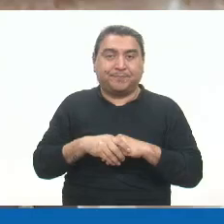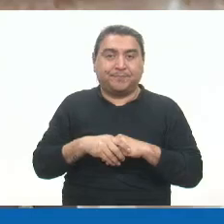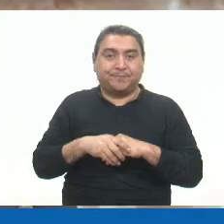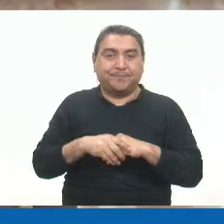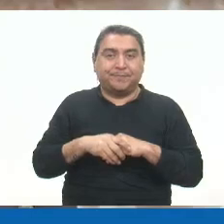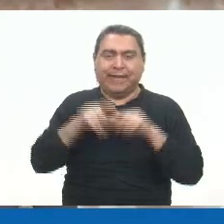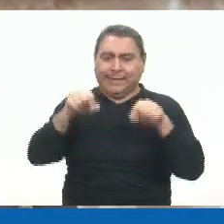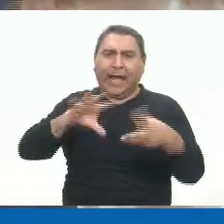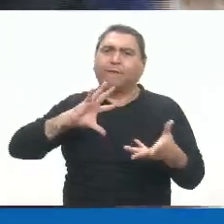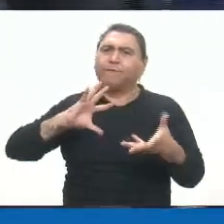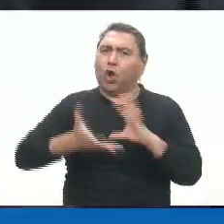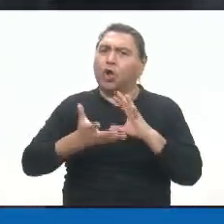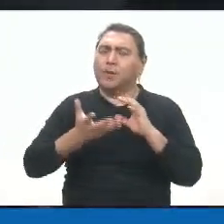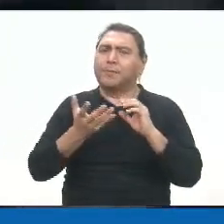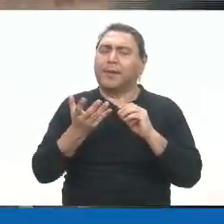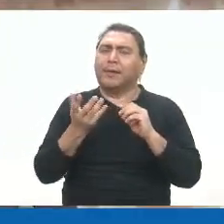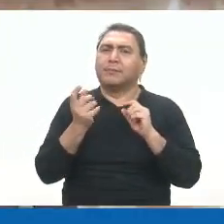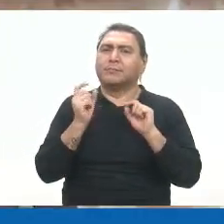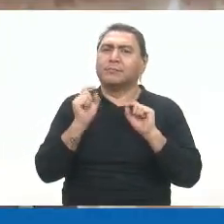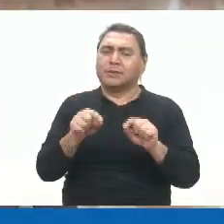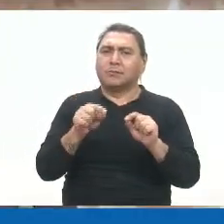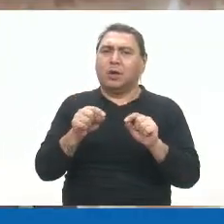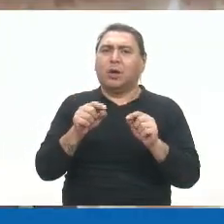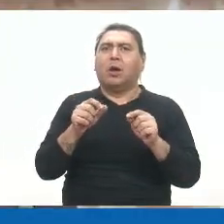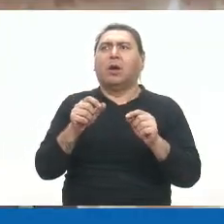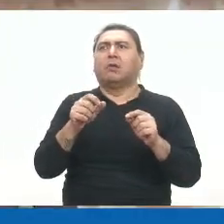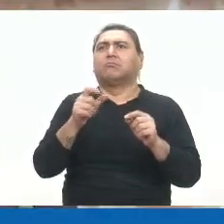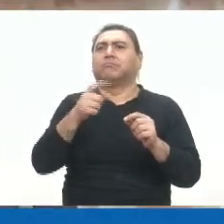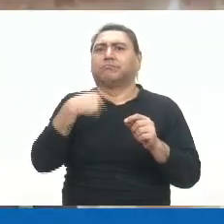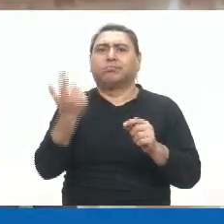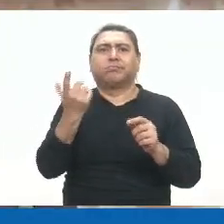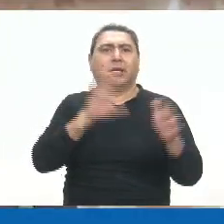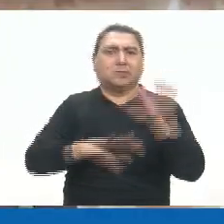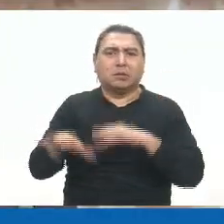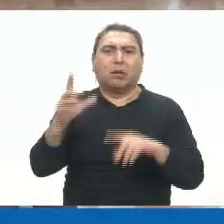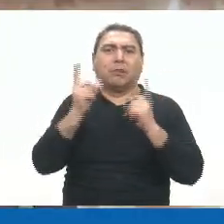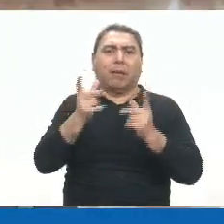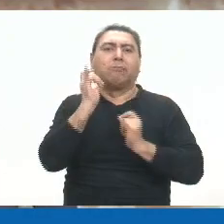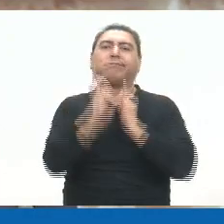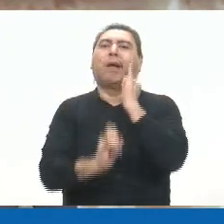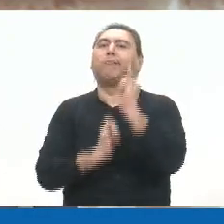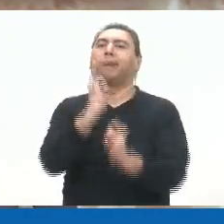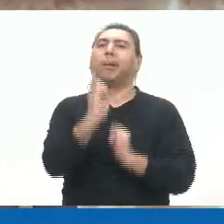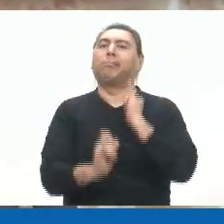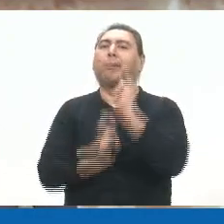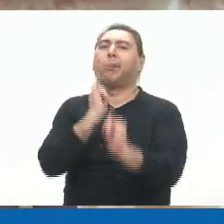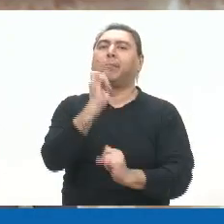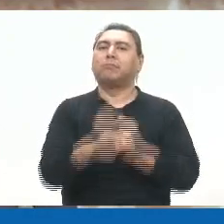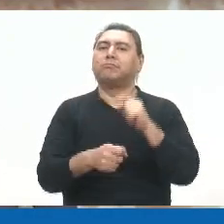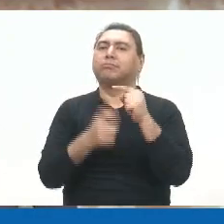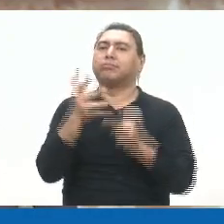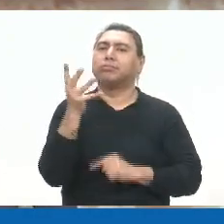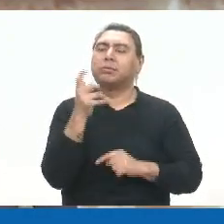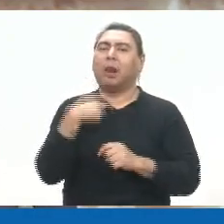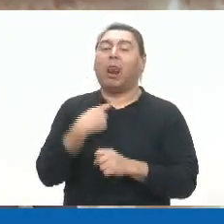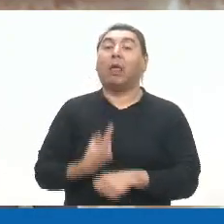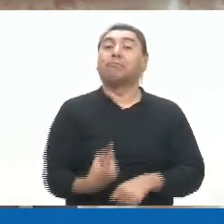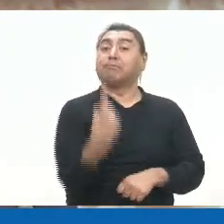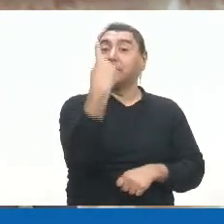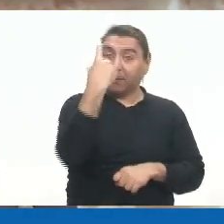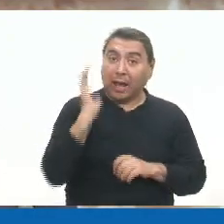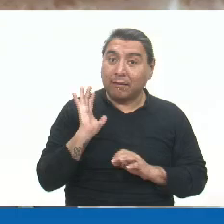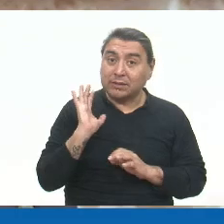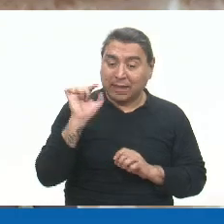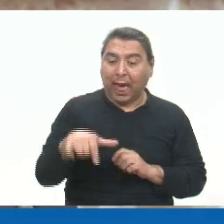de esta manera con todo este raconto que estamos haciendo y que les estoy contando es la primera vez y